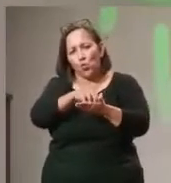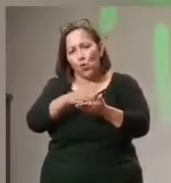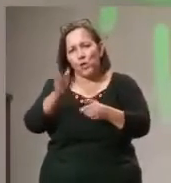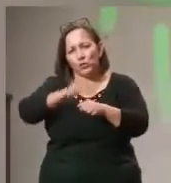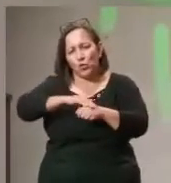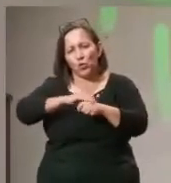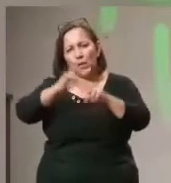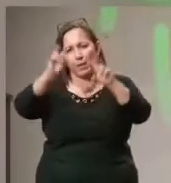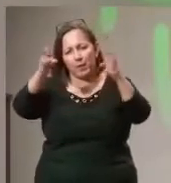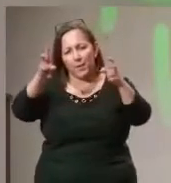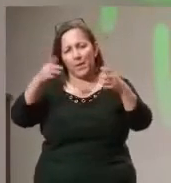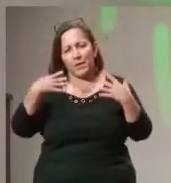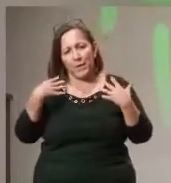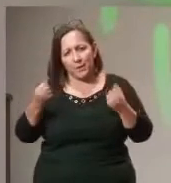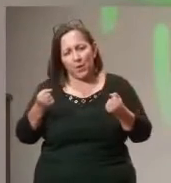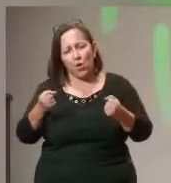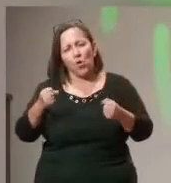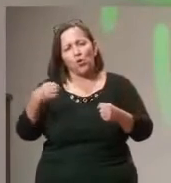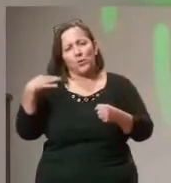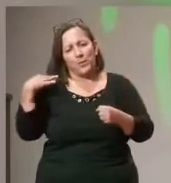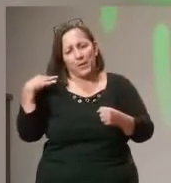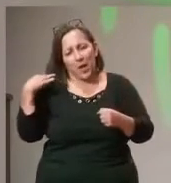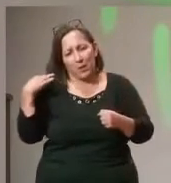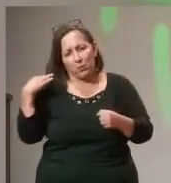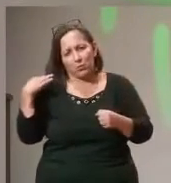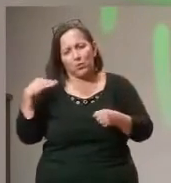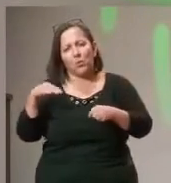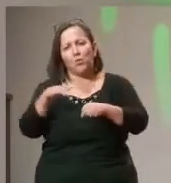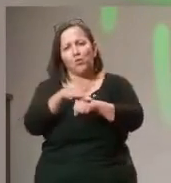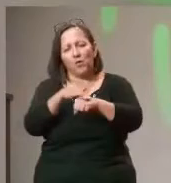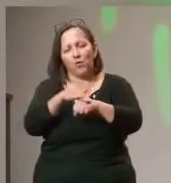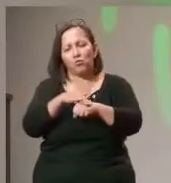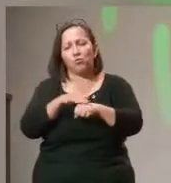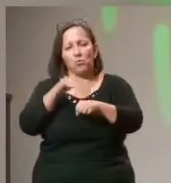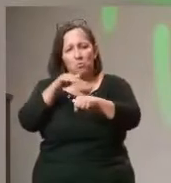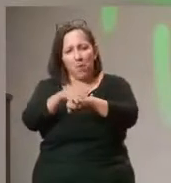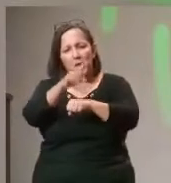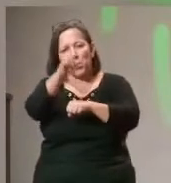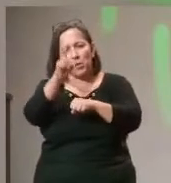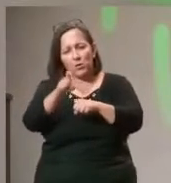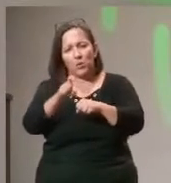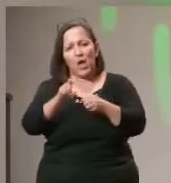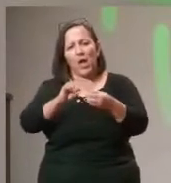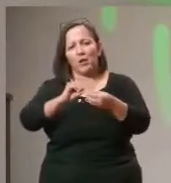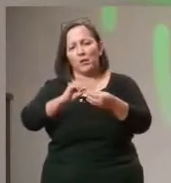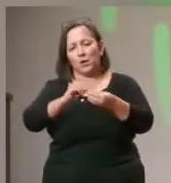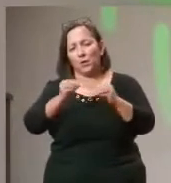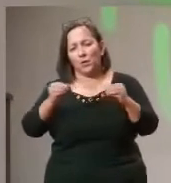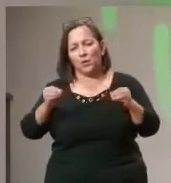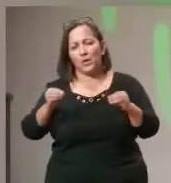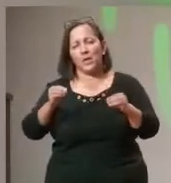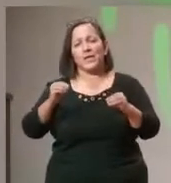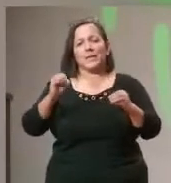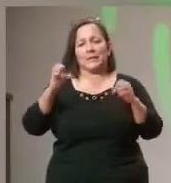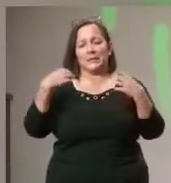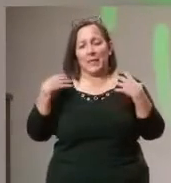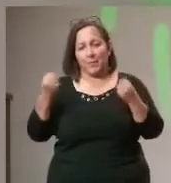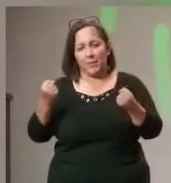el tema de saneamiento, los invitamos a que nos hagan la consulta al siguiente correo electrónico: